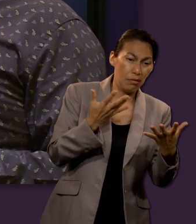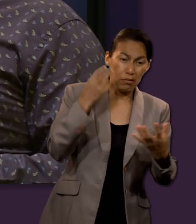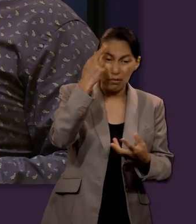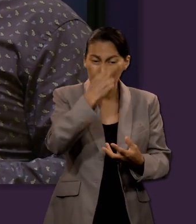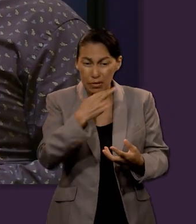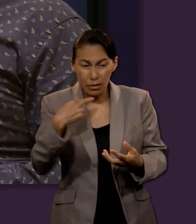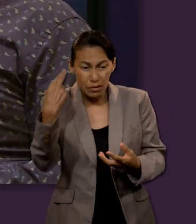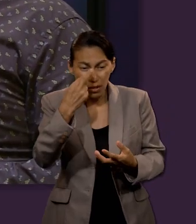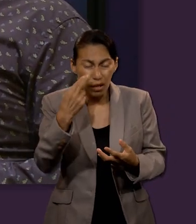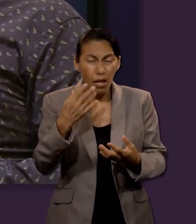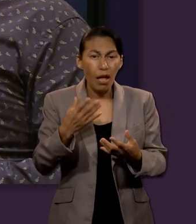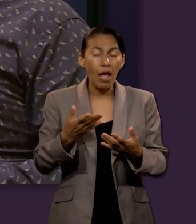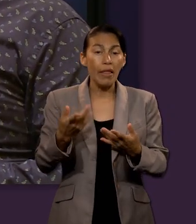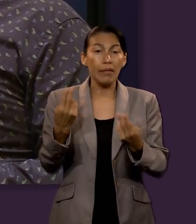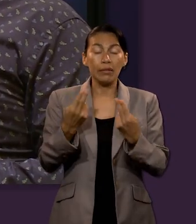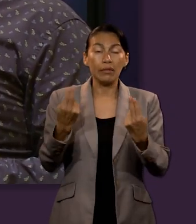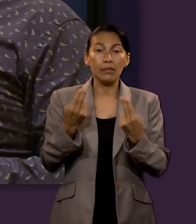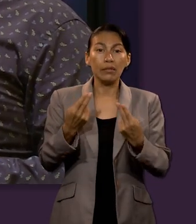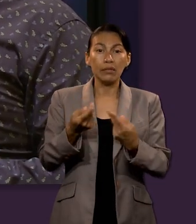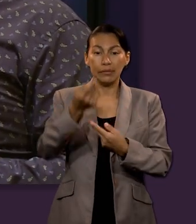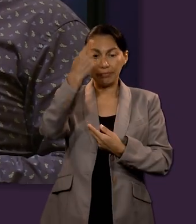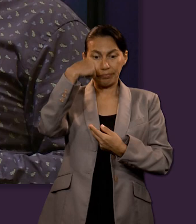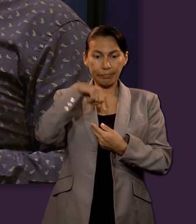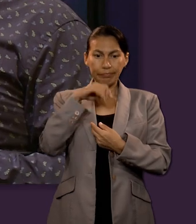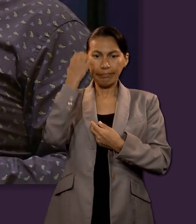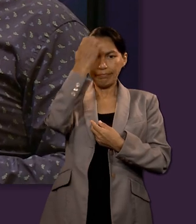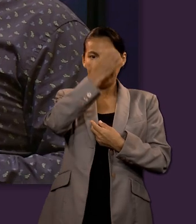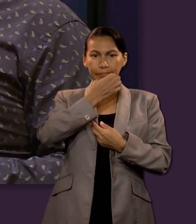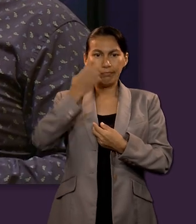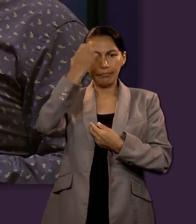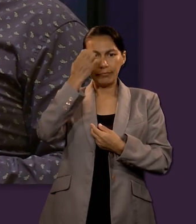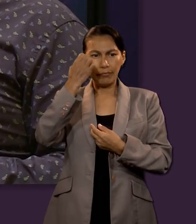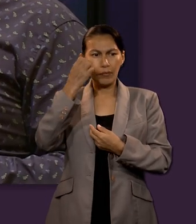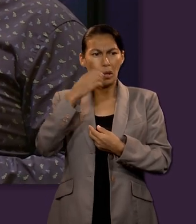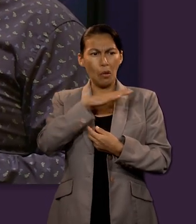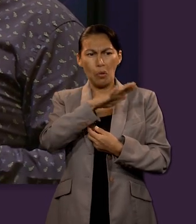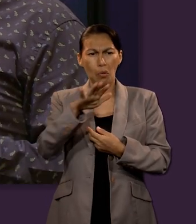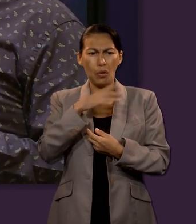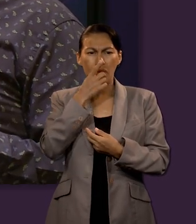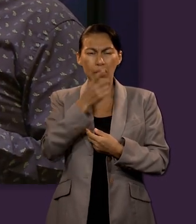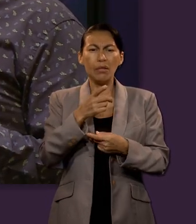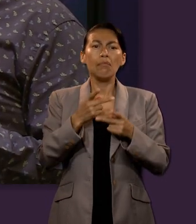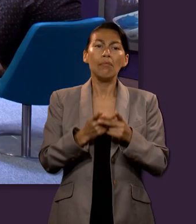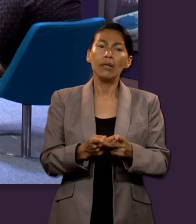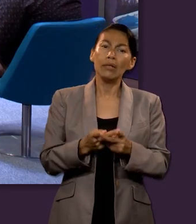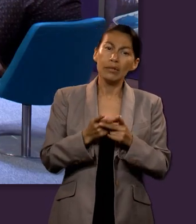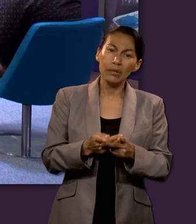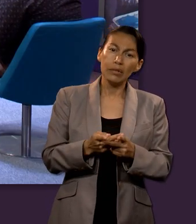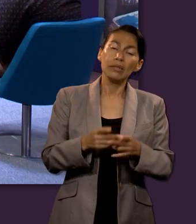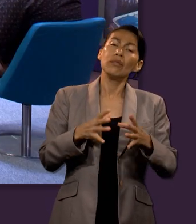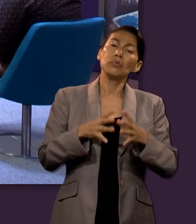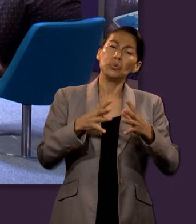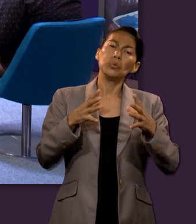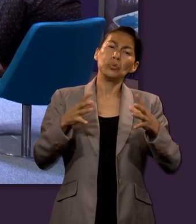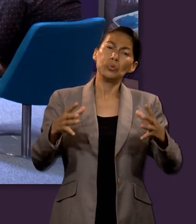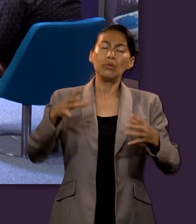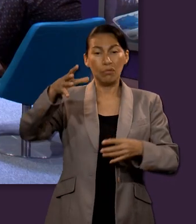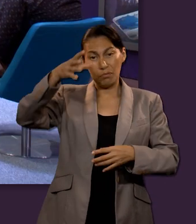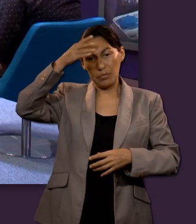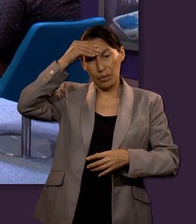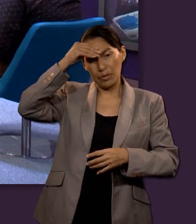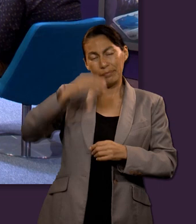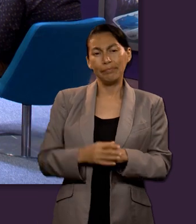de personalidad coinciden en que la paciencia es algo que tienen que desarrollar no yo creo que todos tenemos claro algo bien